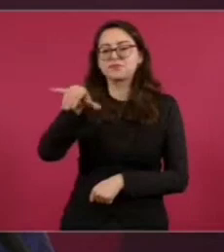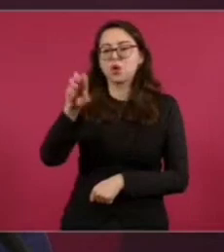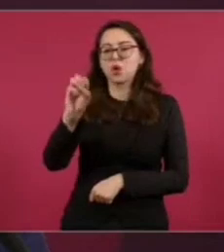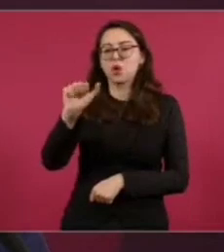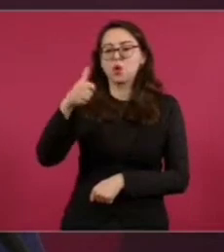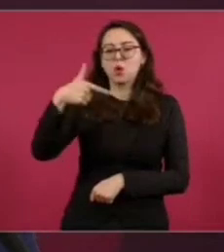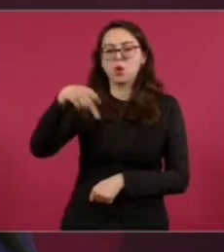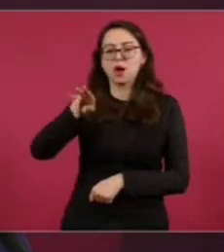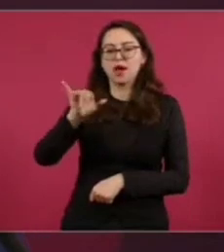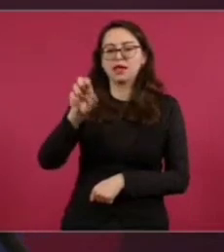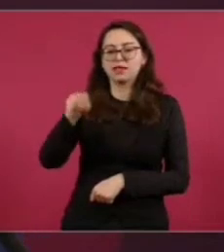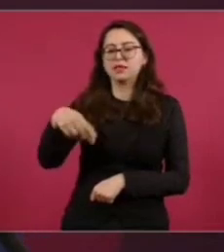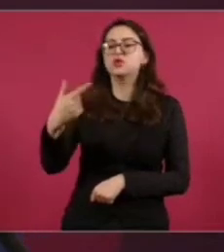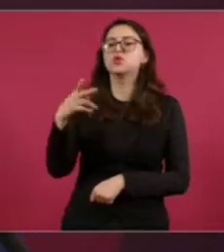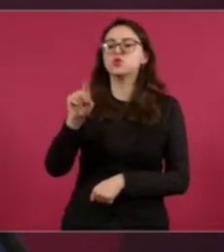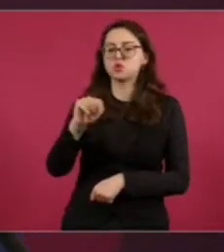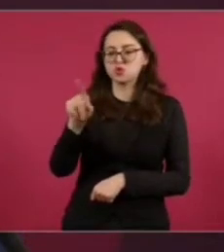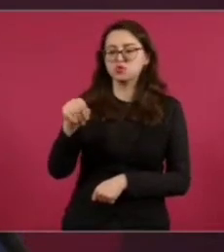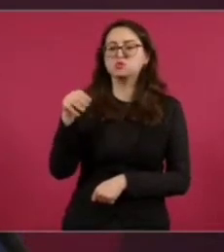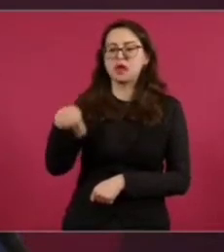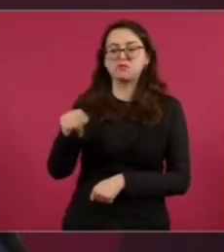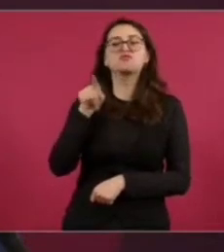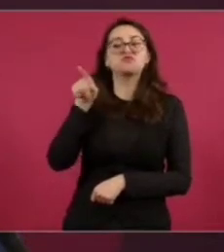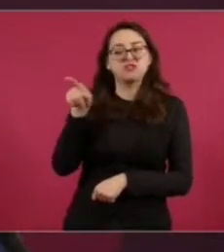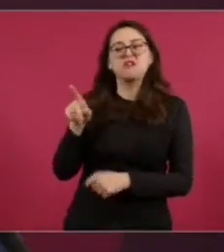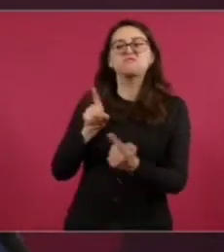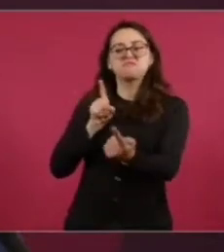Joaquín Guzmán Loera.